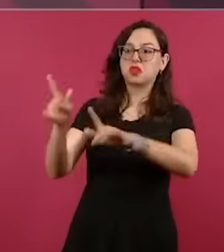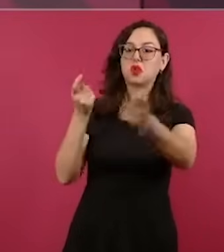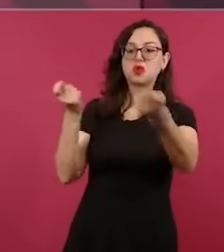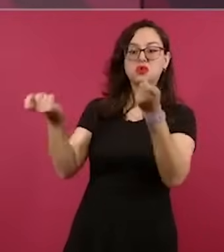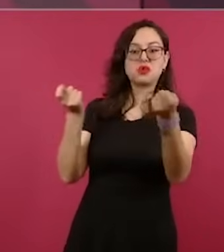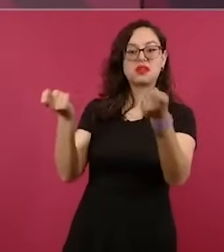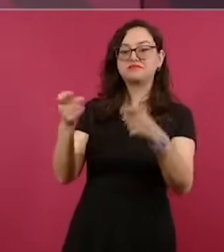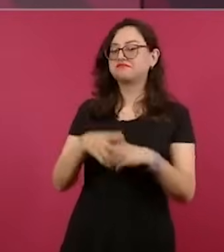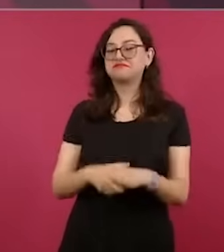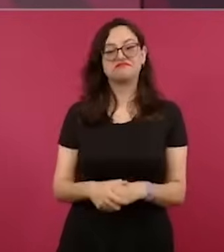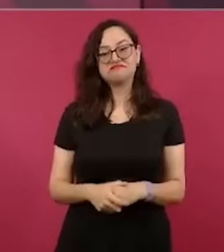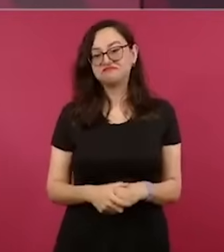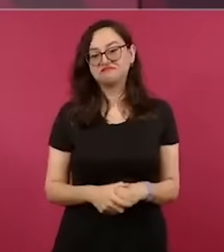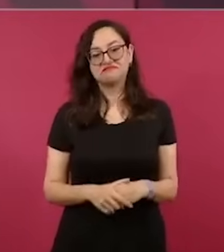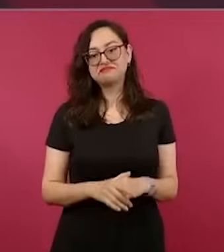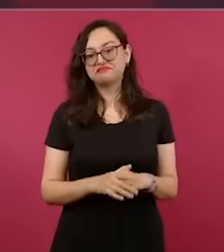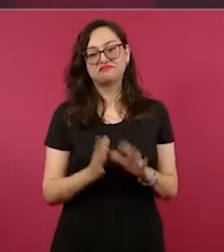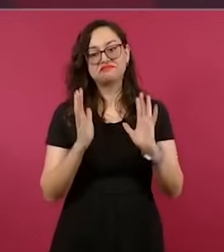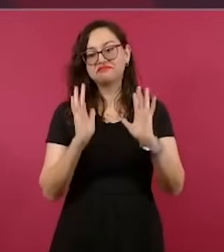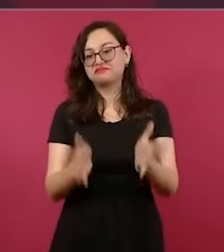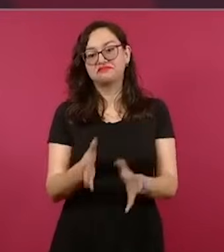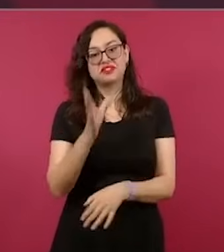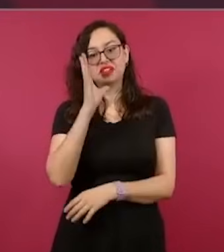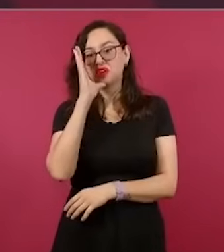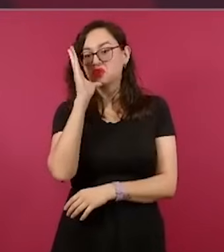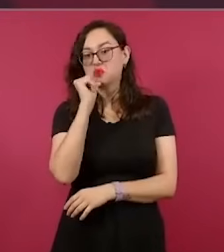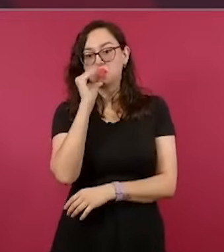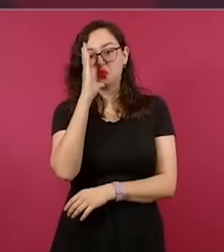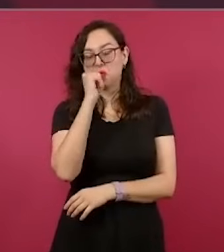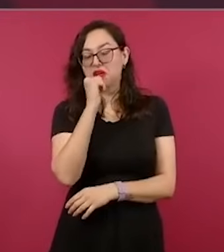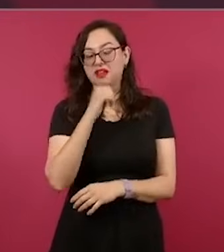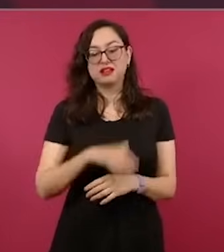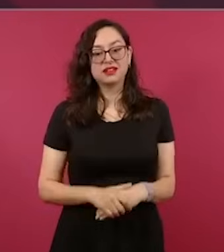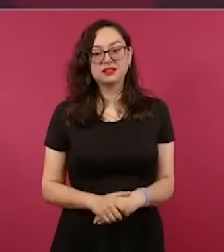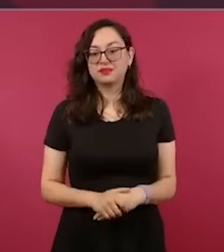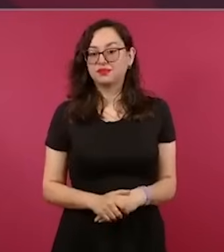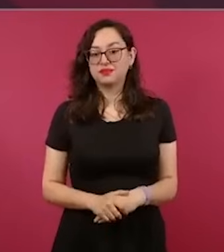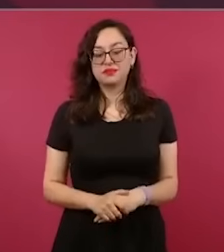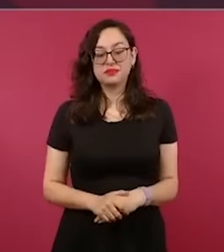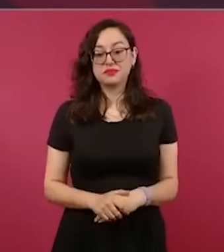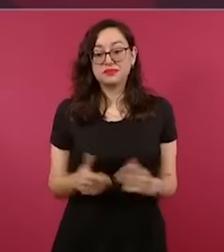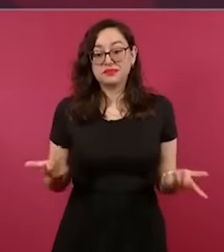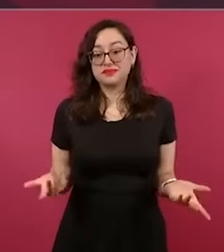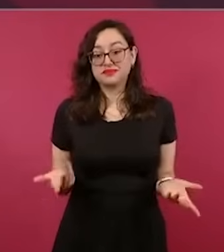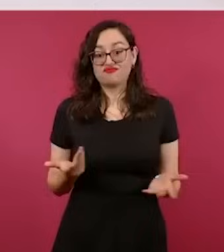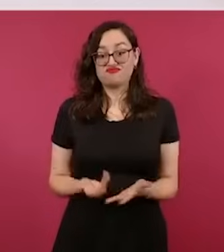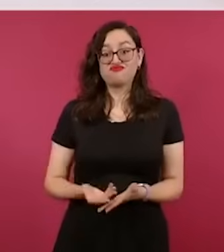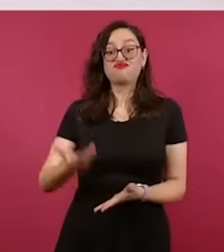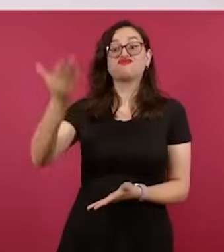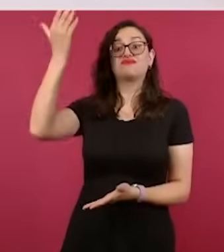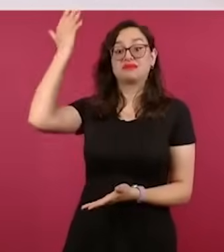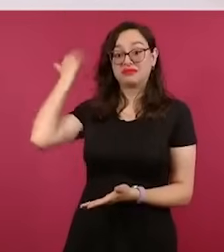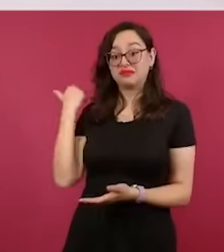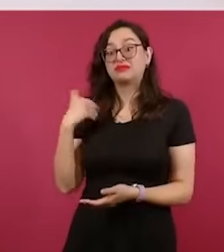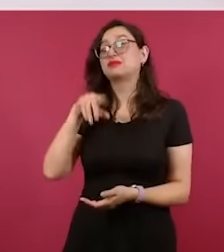Es que antes era guerra sucia. Ayer hablaba yo de estos publicistas